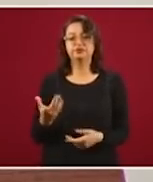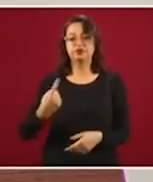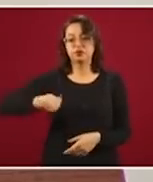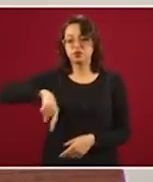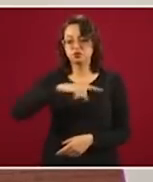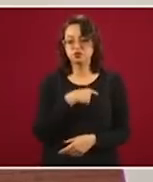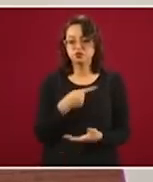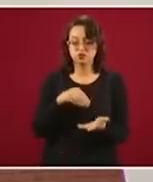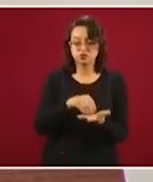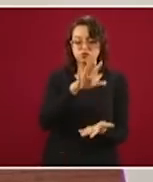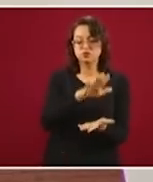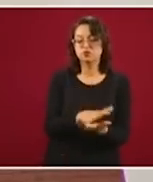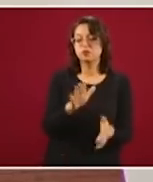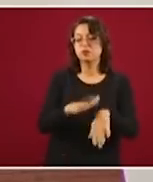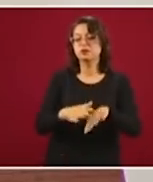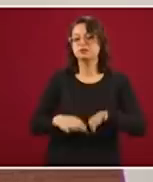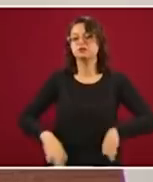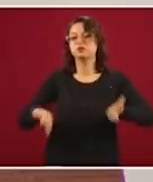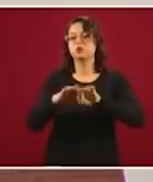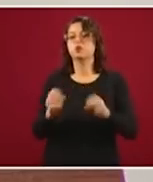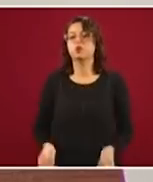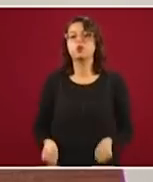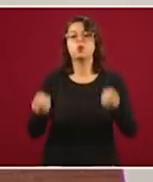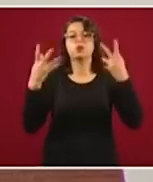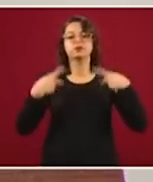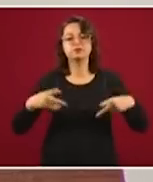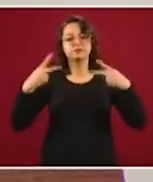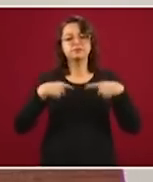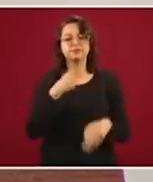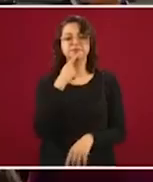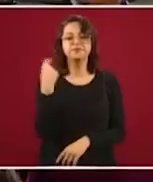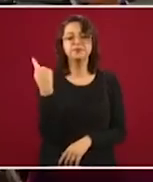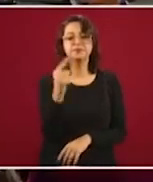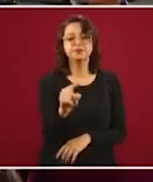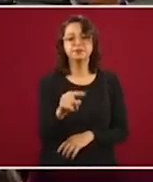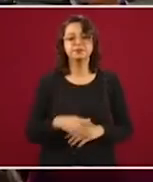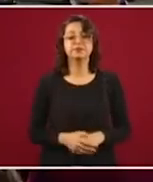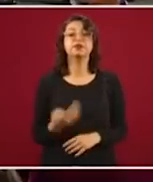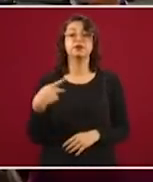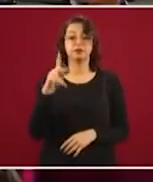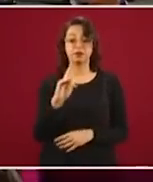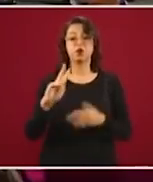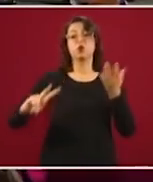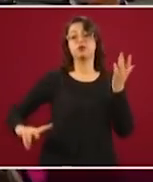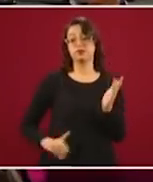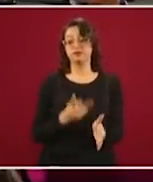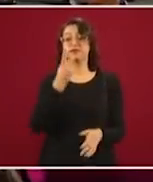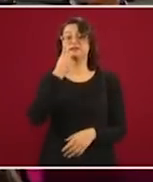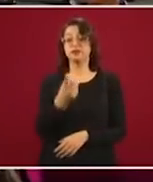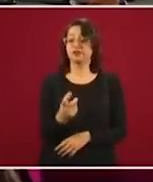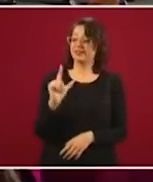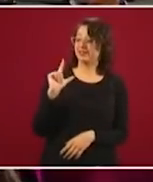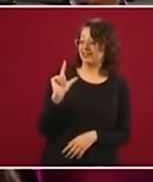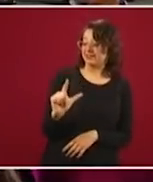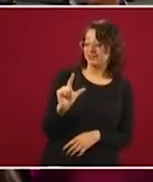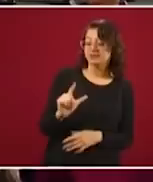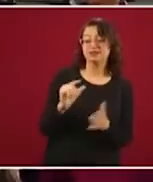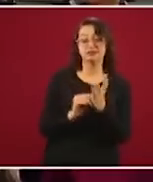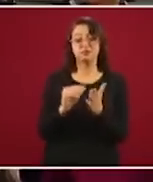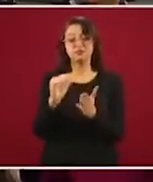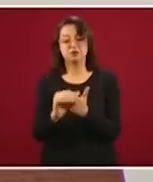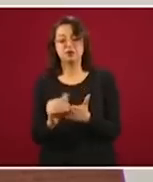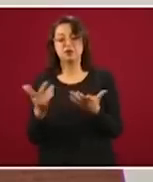tema de quejas directamente en atención ciudadana. Pero reitero, de 17 millones ha